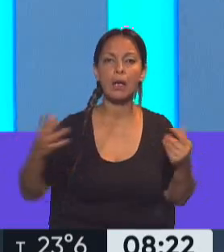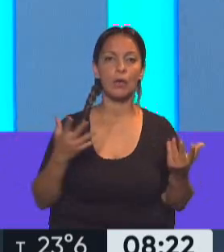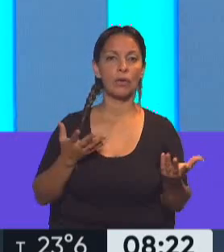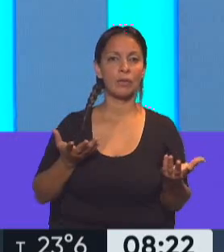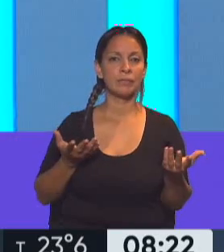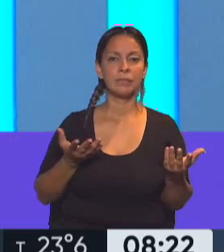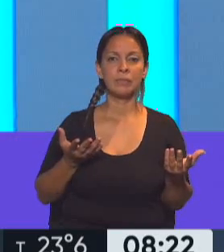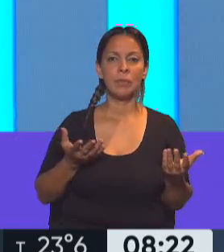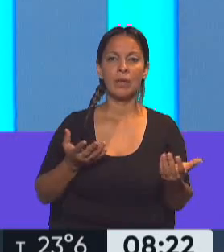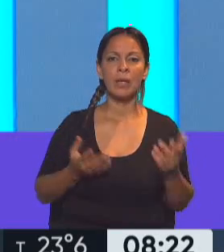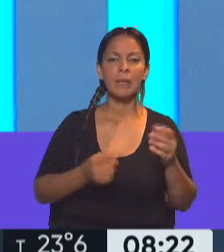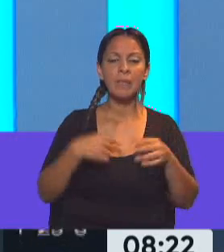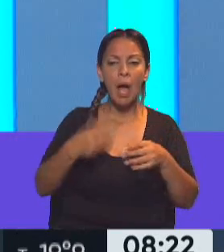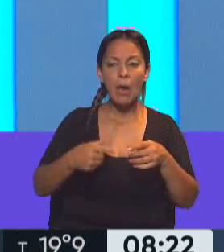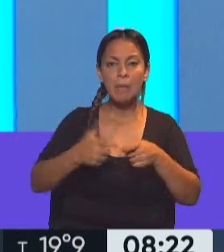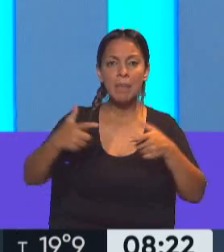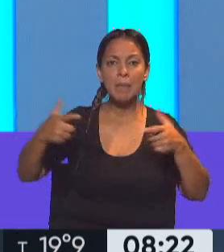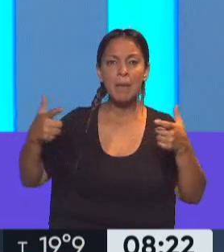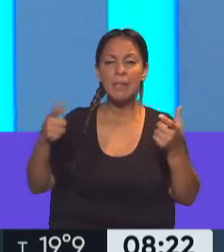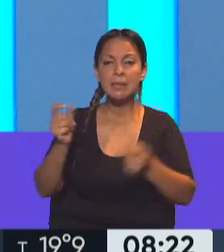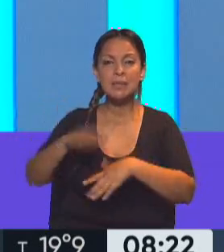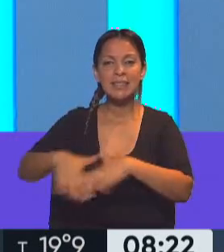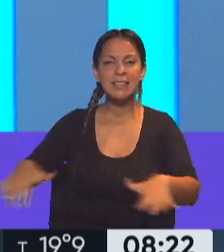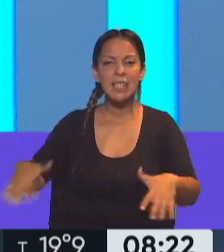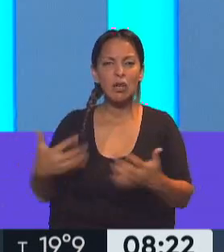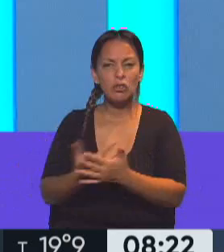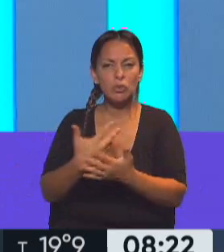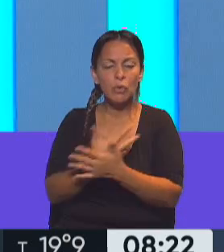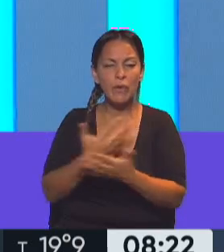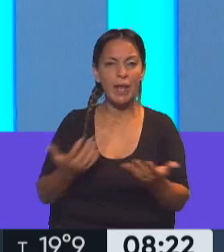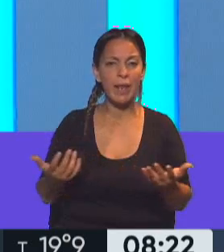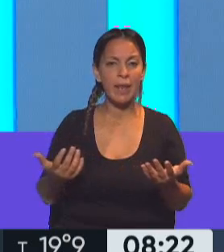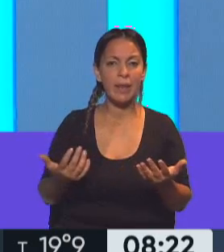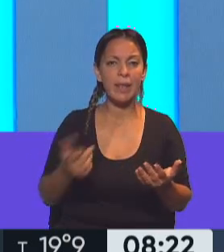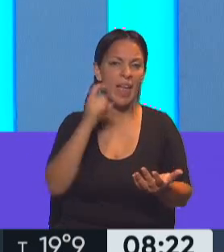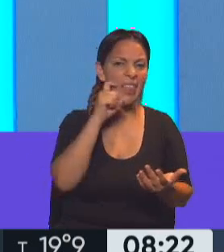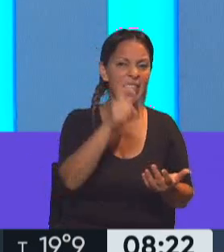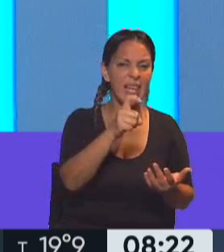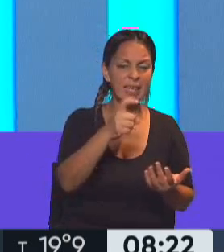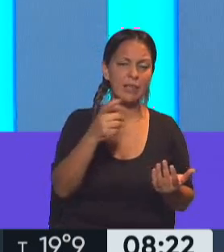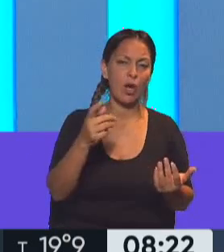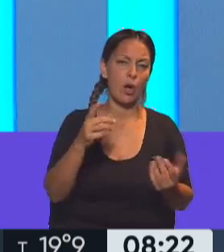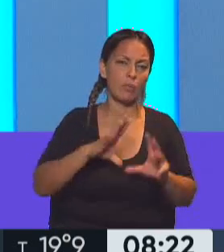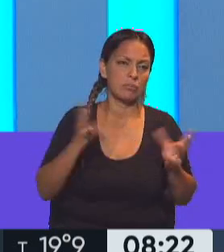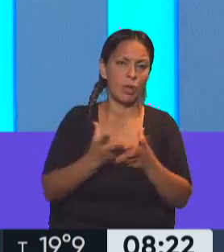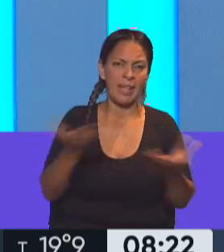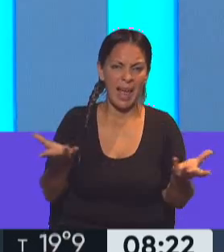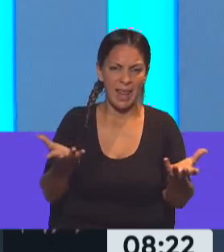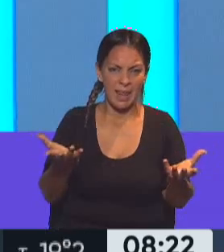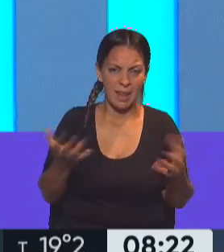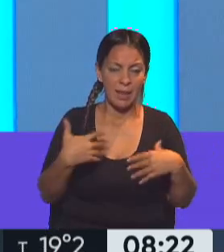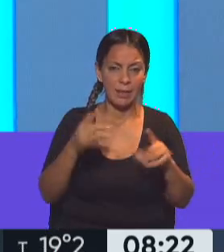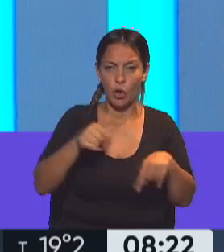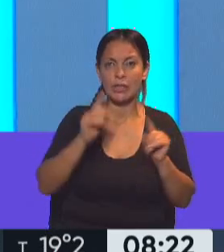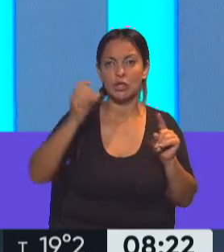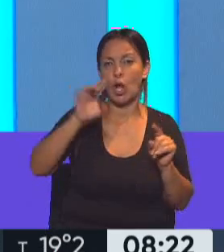una red de víctimas que están permanentemente sufriendo y que hablamos de un delito que es transnacional, una víctima en Argentina y el